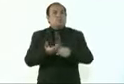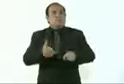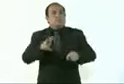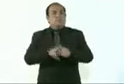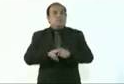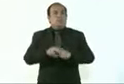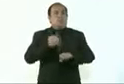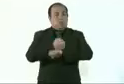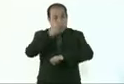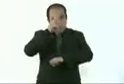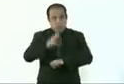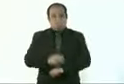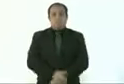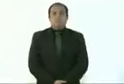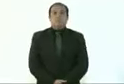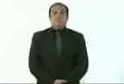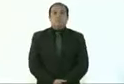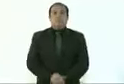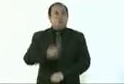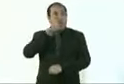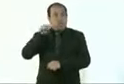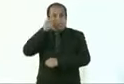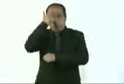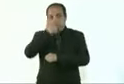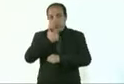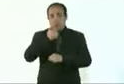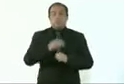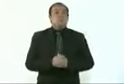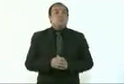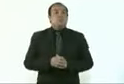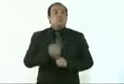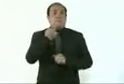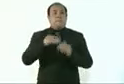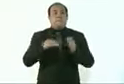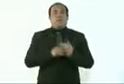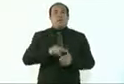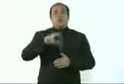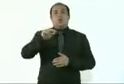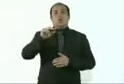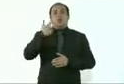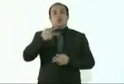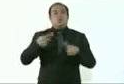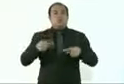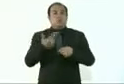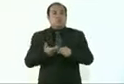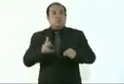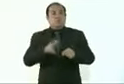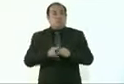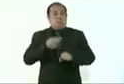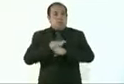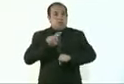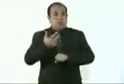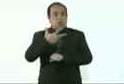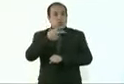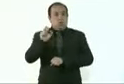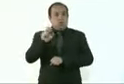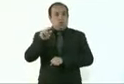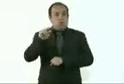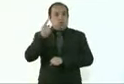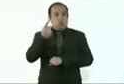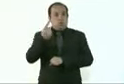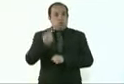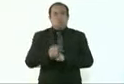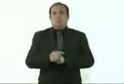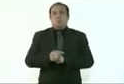zona metropolitana del Valle de México? Al día de ayer en la noche, 1.088 personas hospitalizadas, la gran mayoría de ellos, 891,